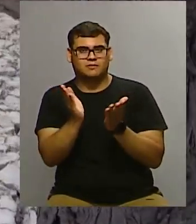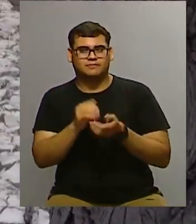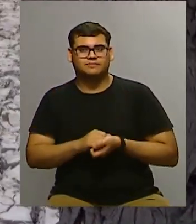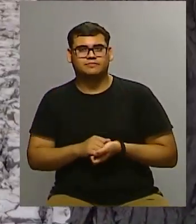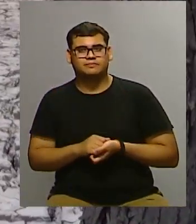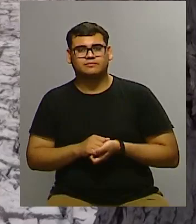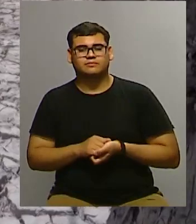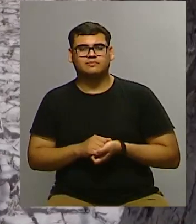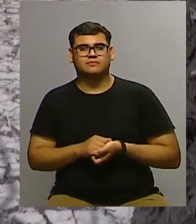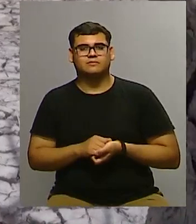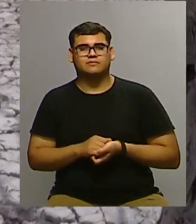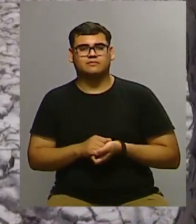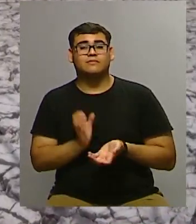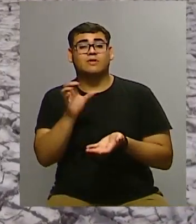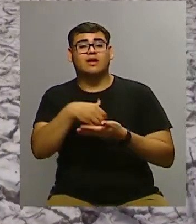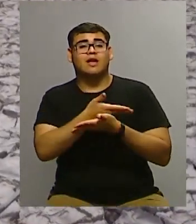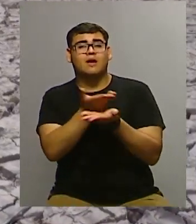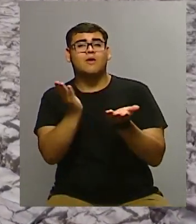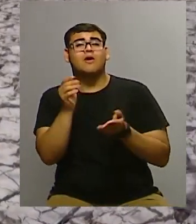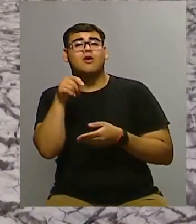sector público tenemos